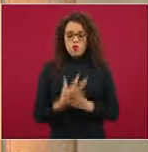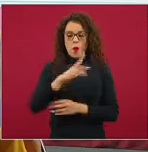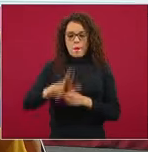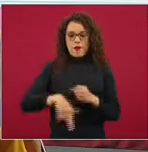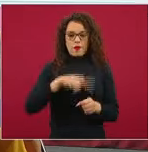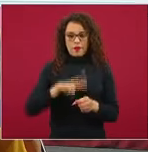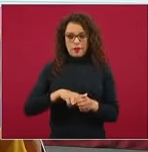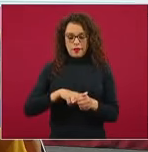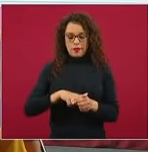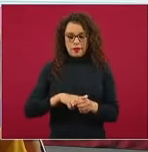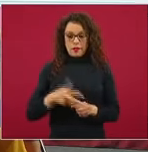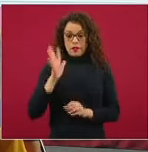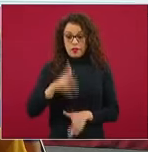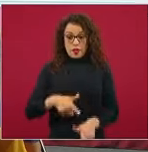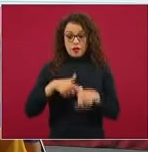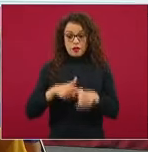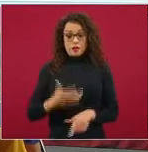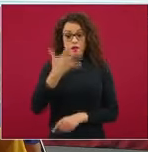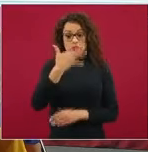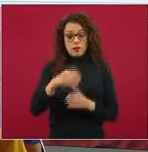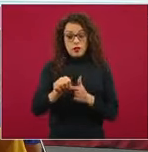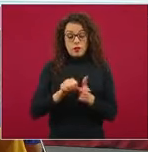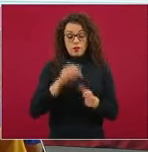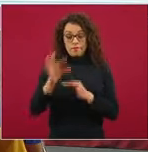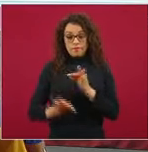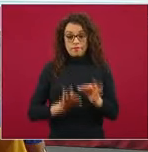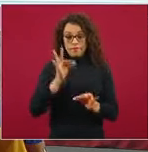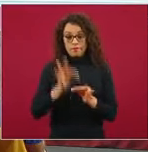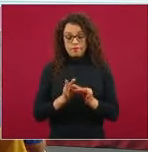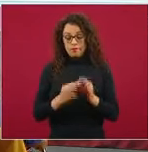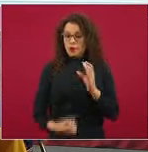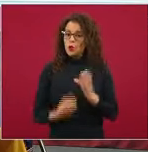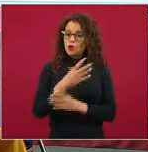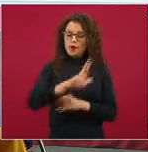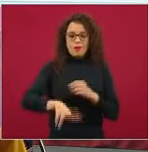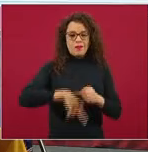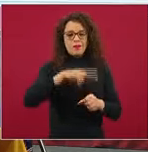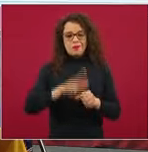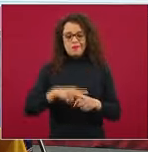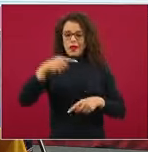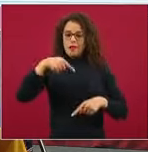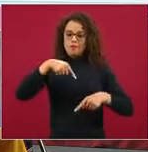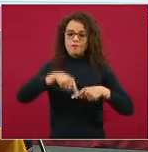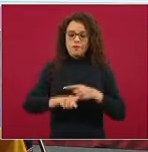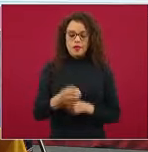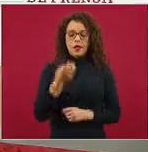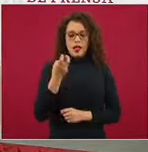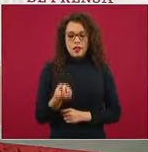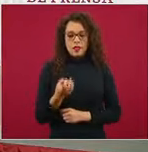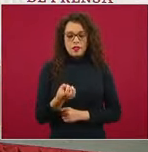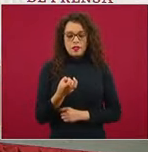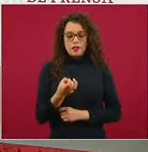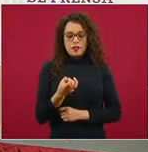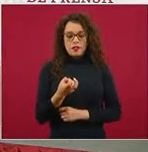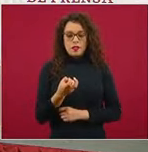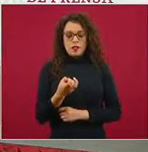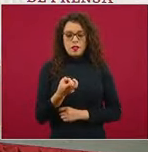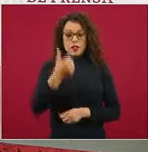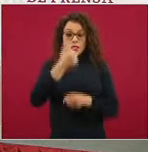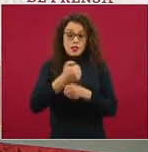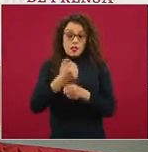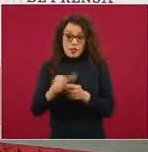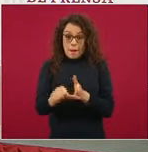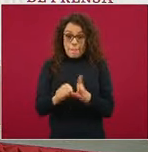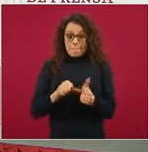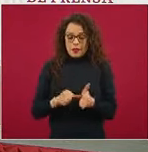normalidad, 5 meses ya completos de una nueva normalidad, iniciando este sexto mes ya de